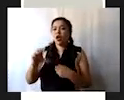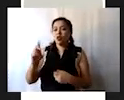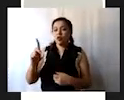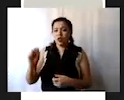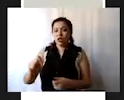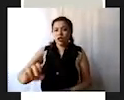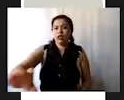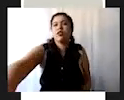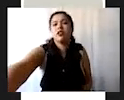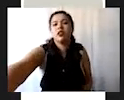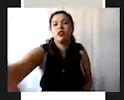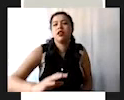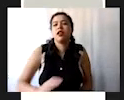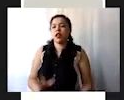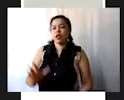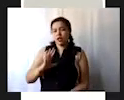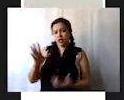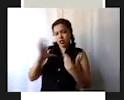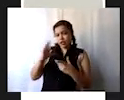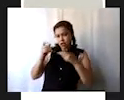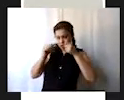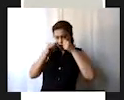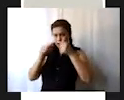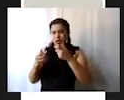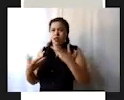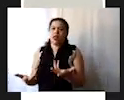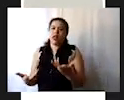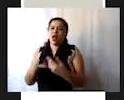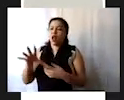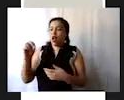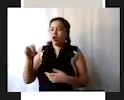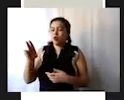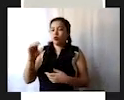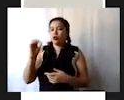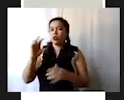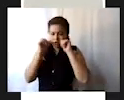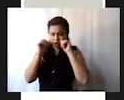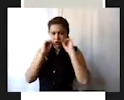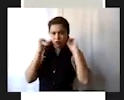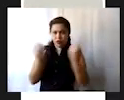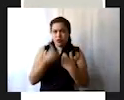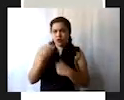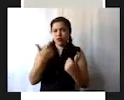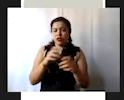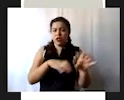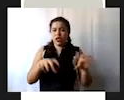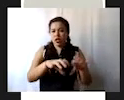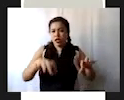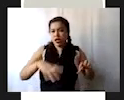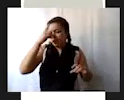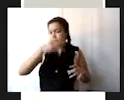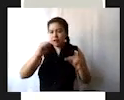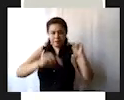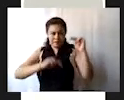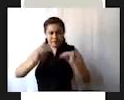es que le está dando mucha cabida, al menos la ONU, a organizaciones y otros sectores para que contribuyan a la medición que antes